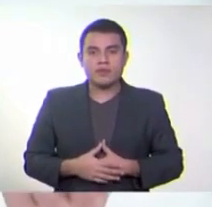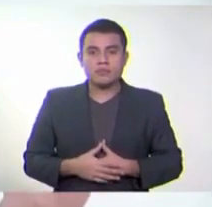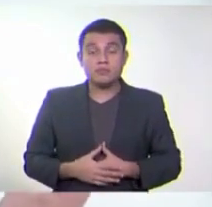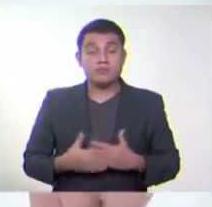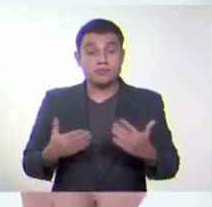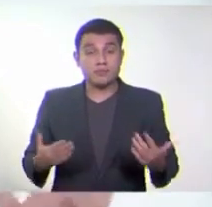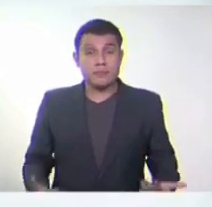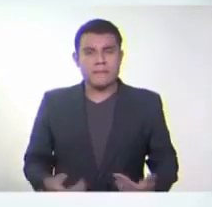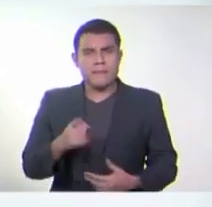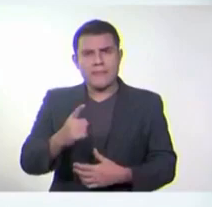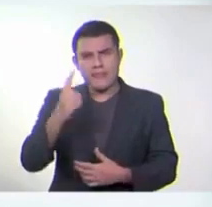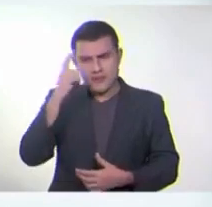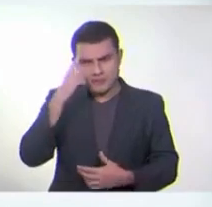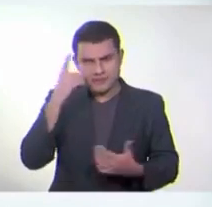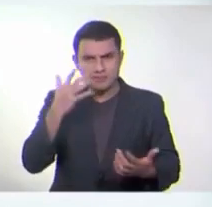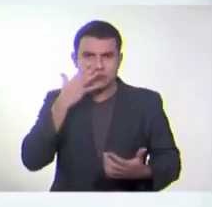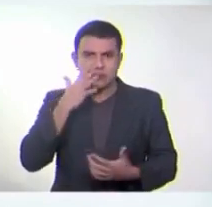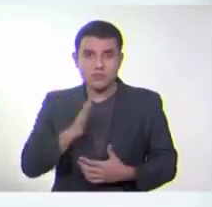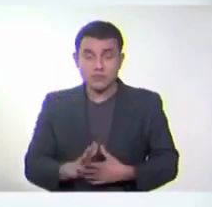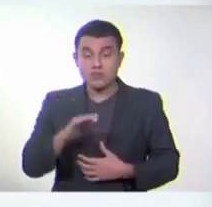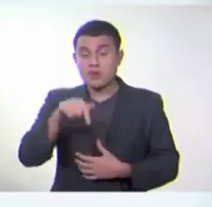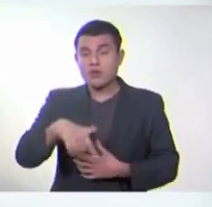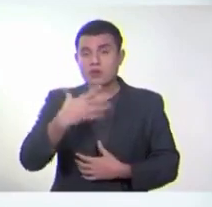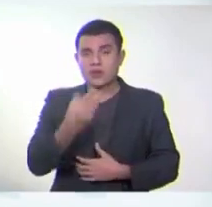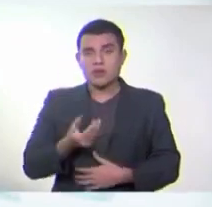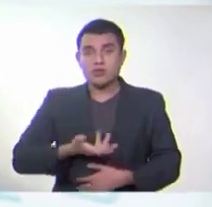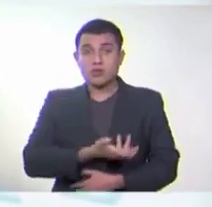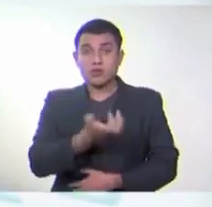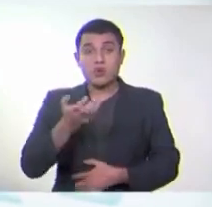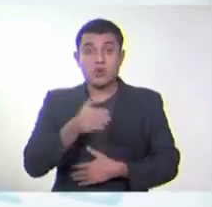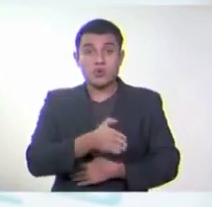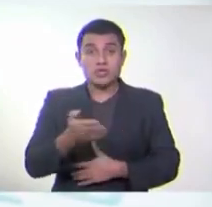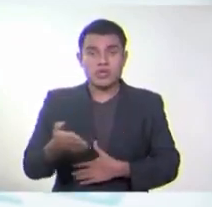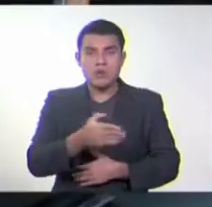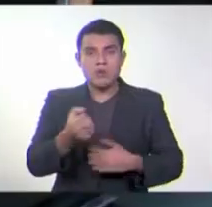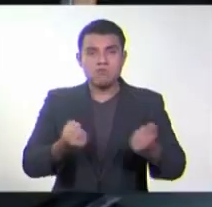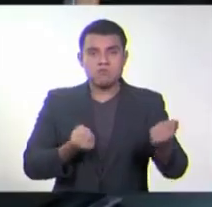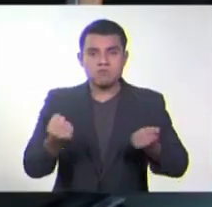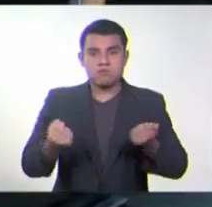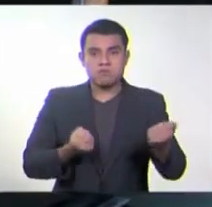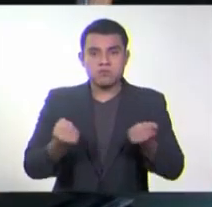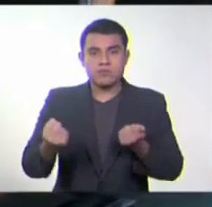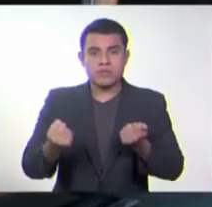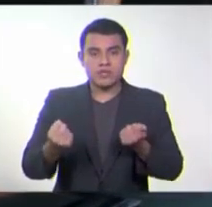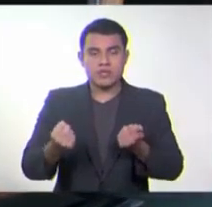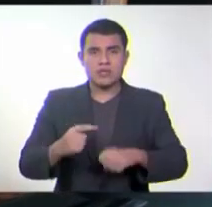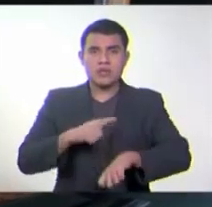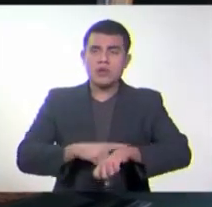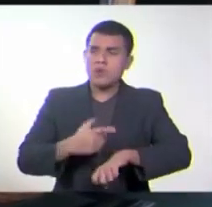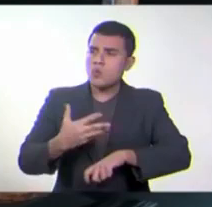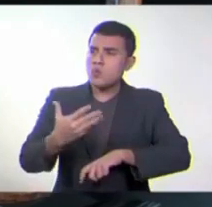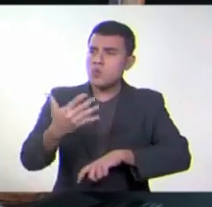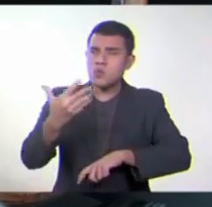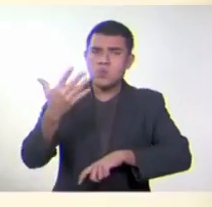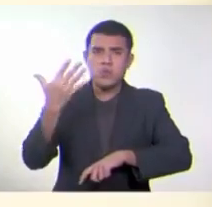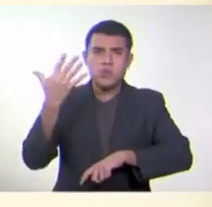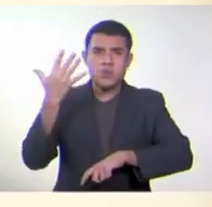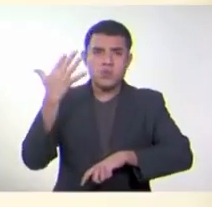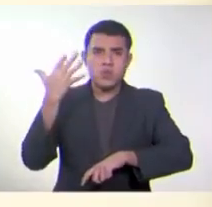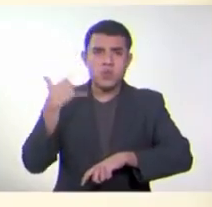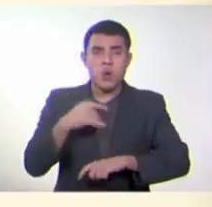¿Te imaginarías que si en la actualidad utilizáramos autos del siglo XIX, o